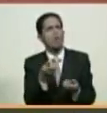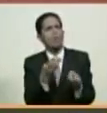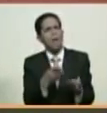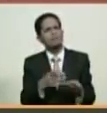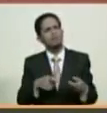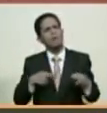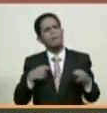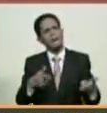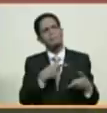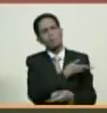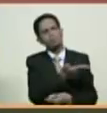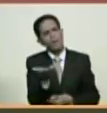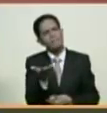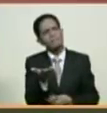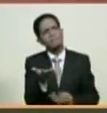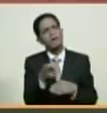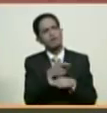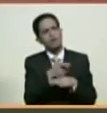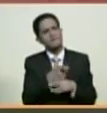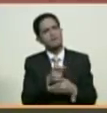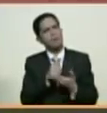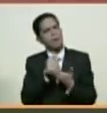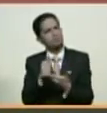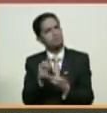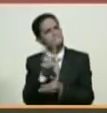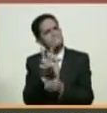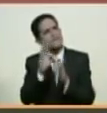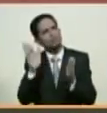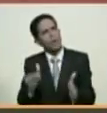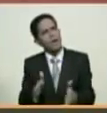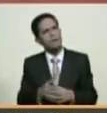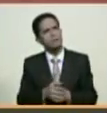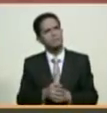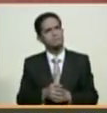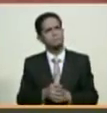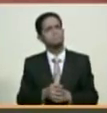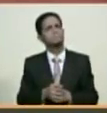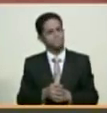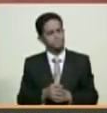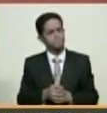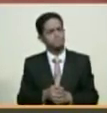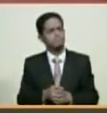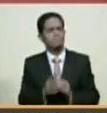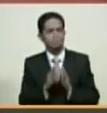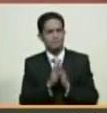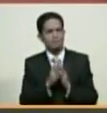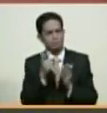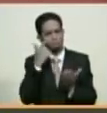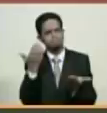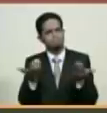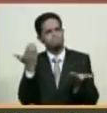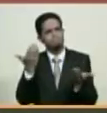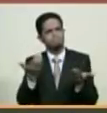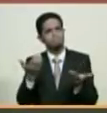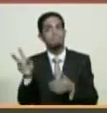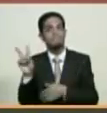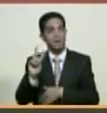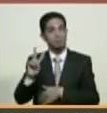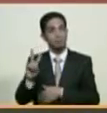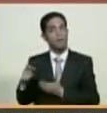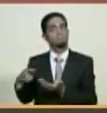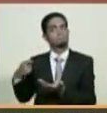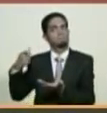atención de refugiados venezolanos? Y Venezuela les diga cuántos miles de millones de dólares todos los años